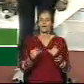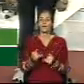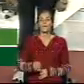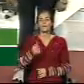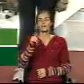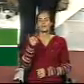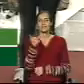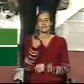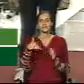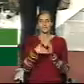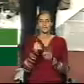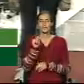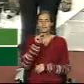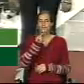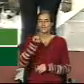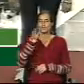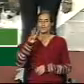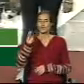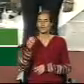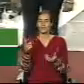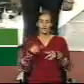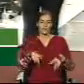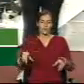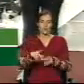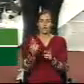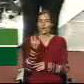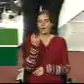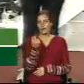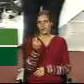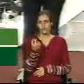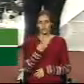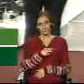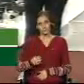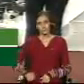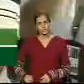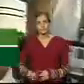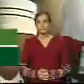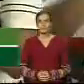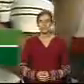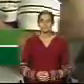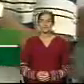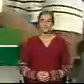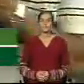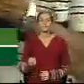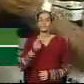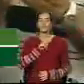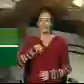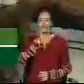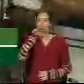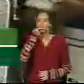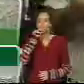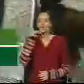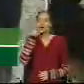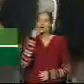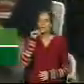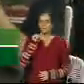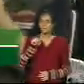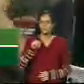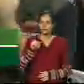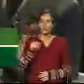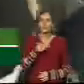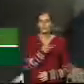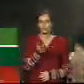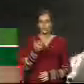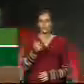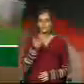de 10.340 hectáreas de arroz, comandante. Estamos hablando, comandante, para que